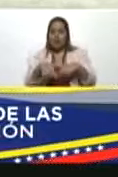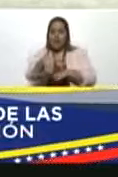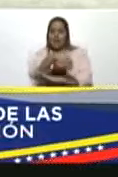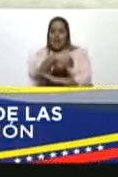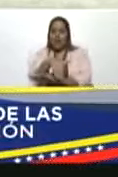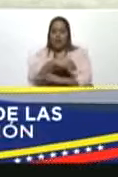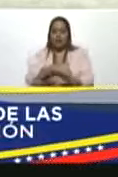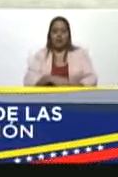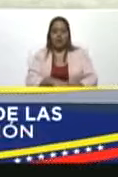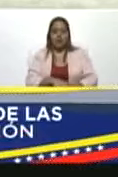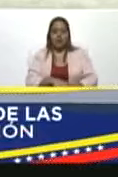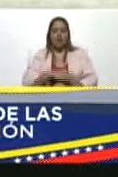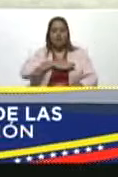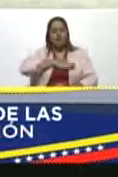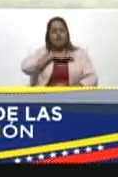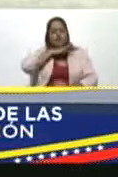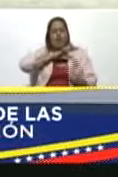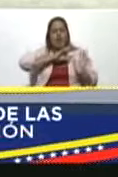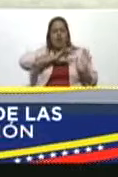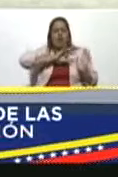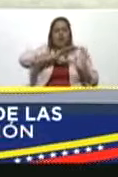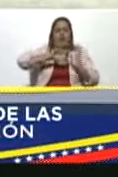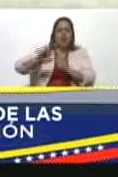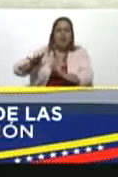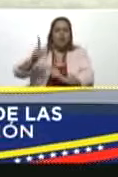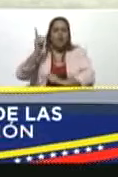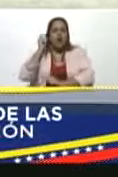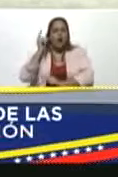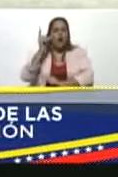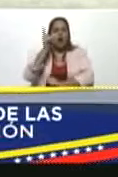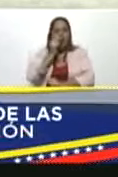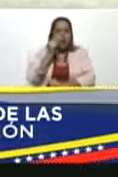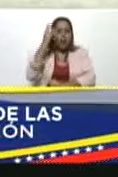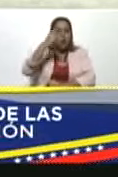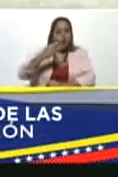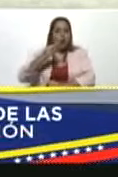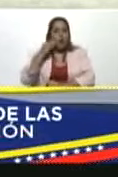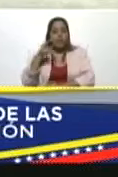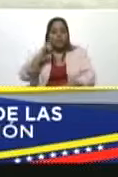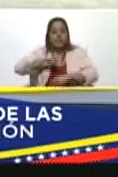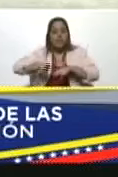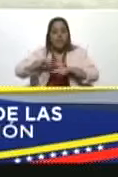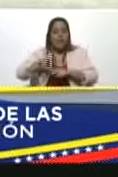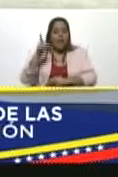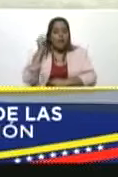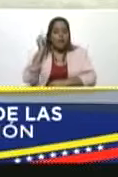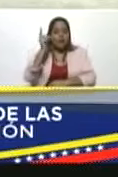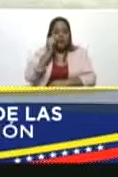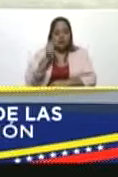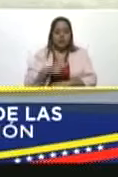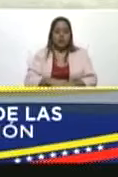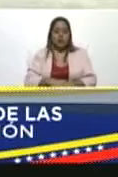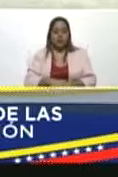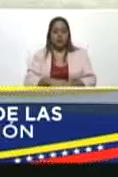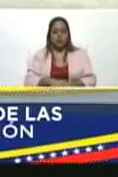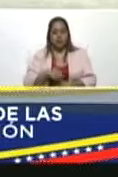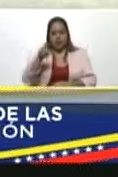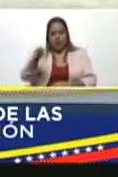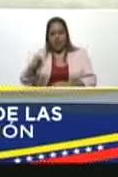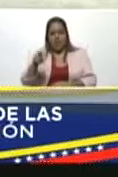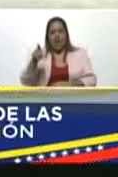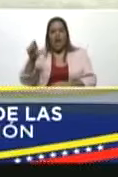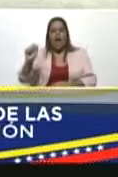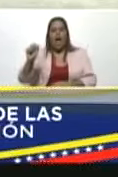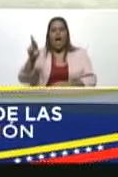calles miles de miles de hombres, de mujeres, de jóvenes, de niños, de niñas, allá en Araure.